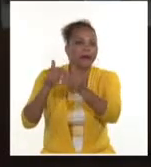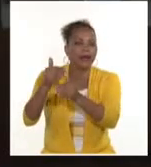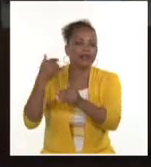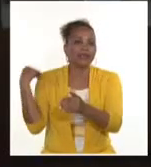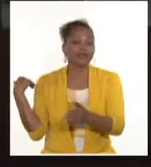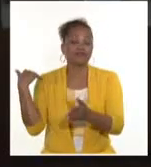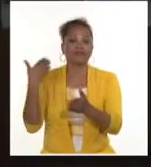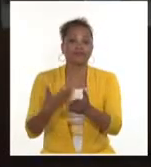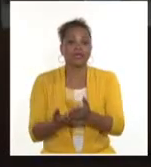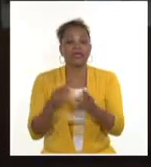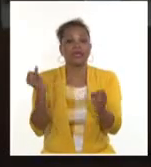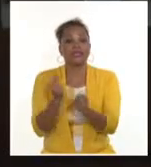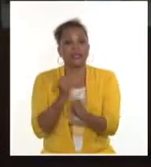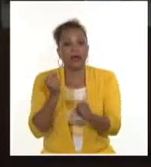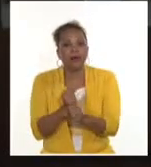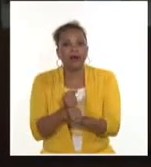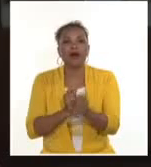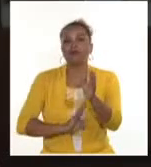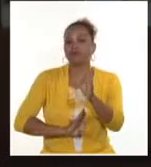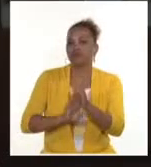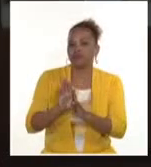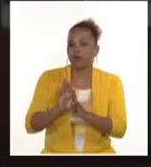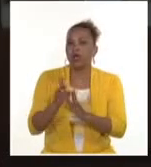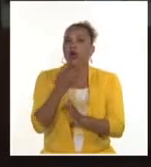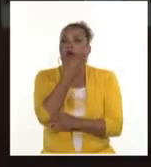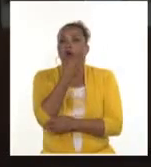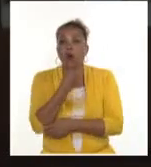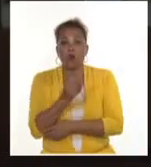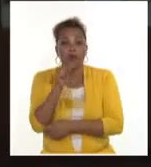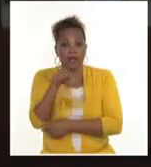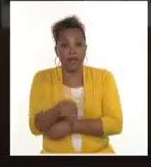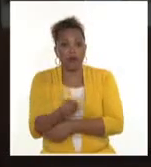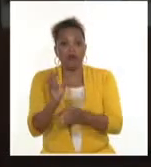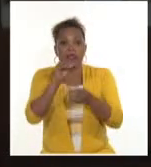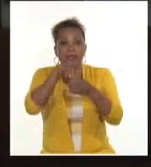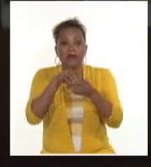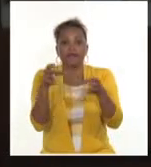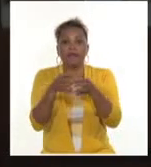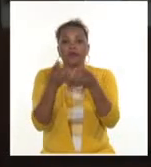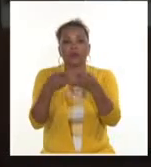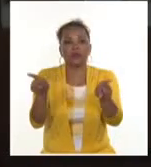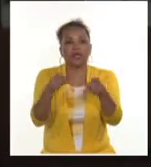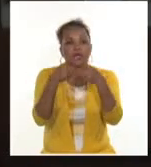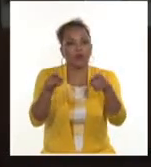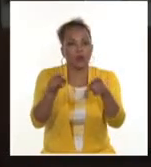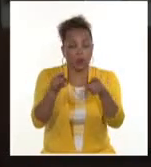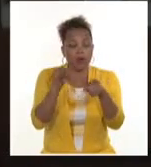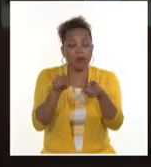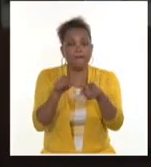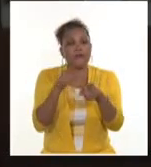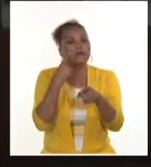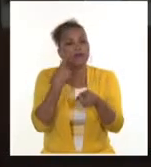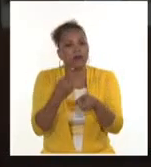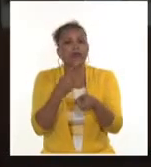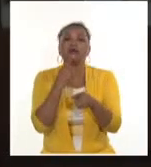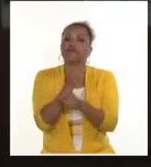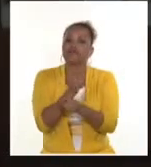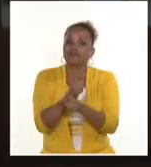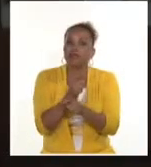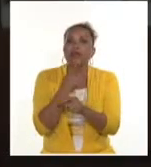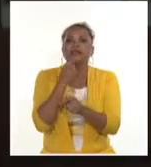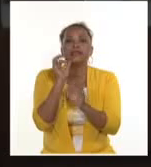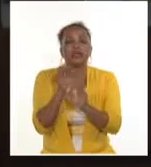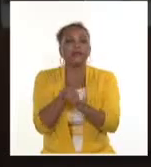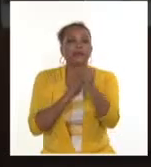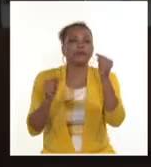trabajo de de muchos jóvenes que tenemos ahora en los coros también insertados pues siempre tratando de mantener la calidad